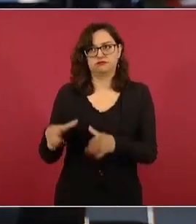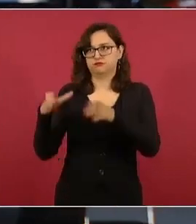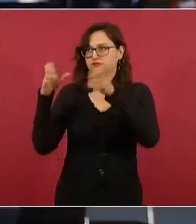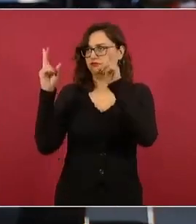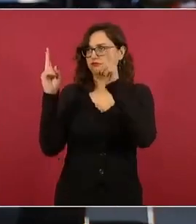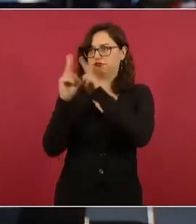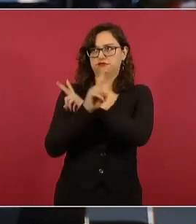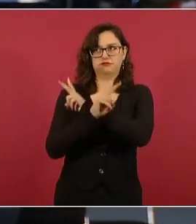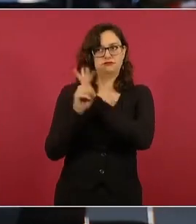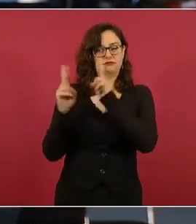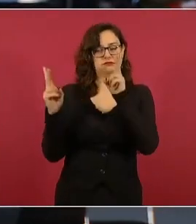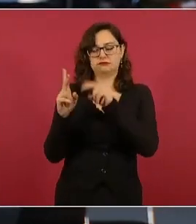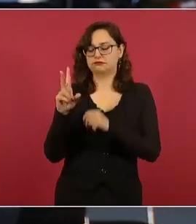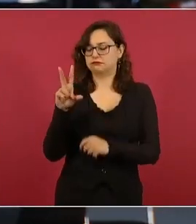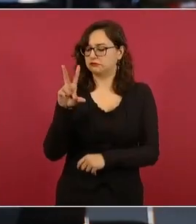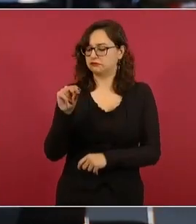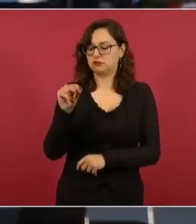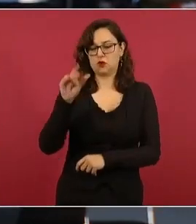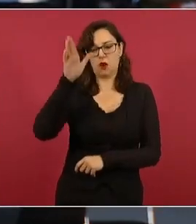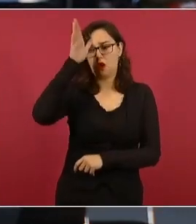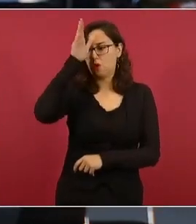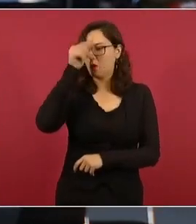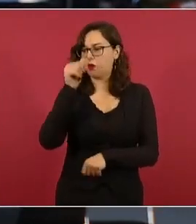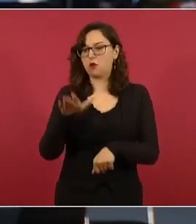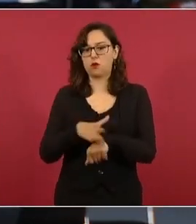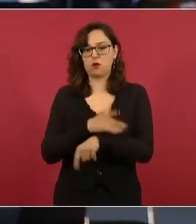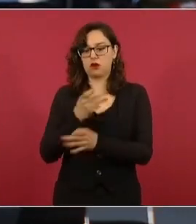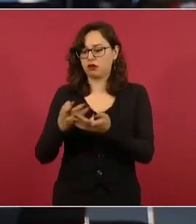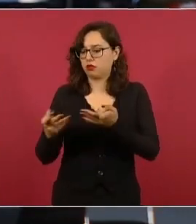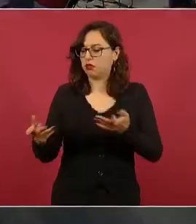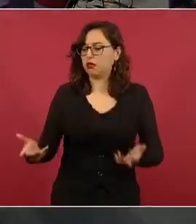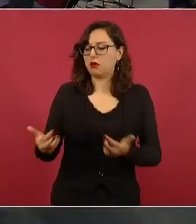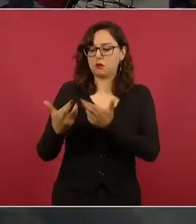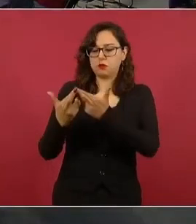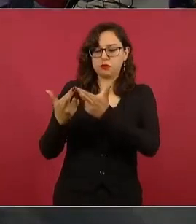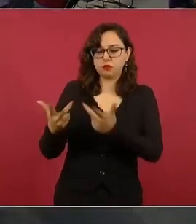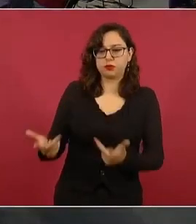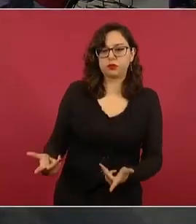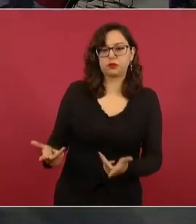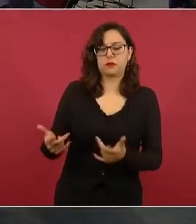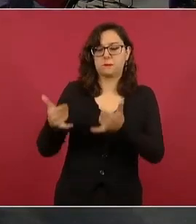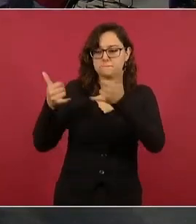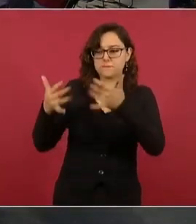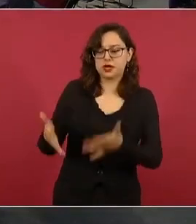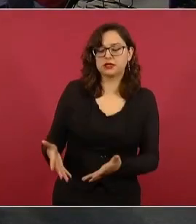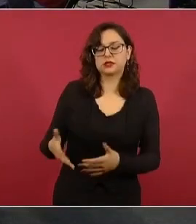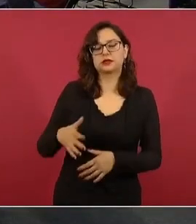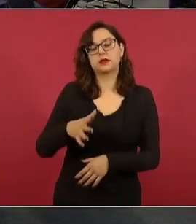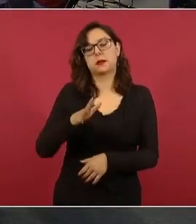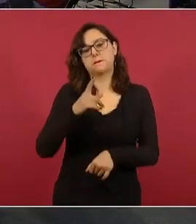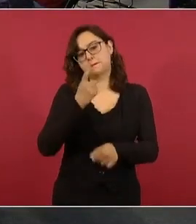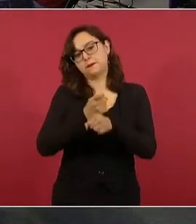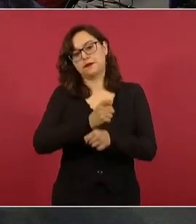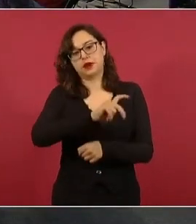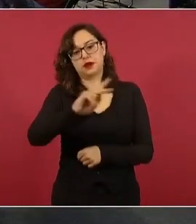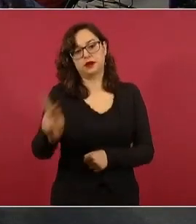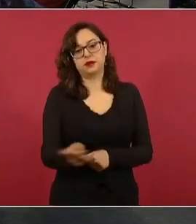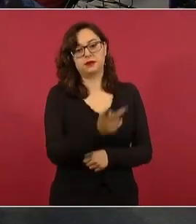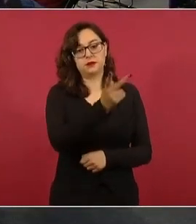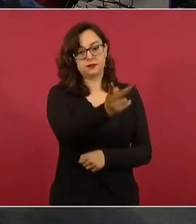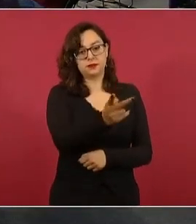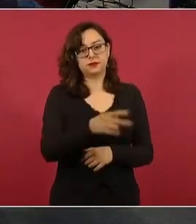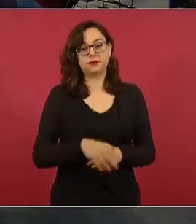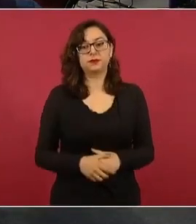las pruebas. Esa sería mi primera pregunta. Bueno, le